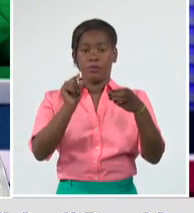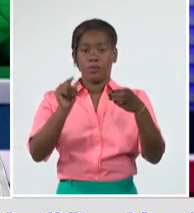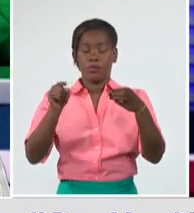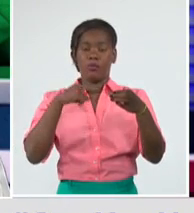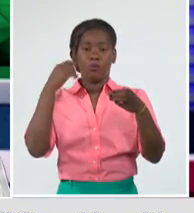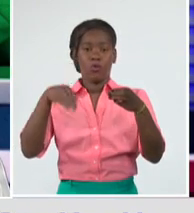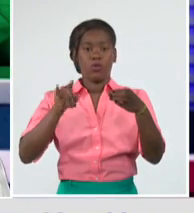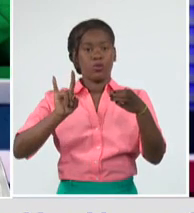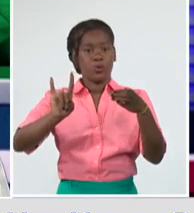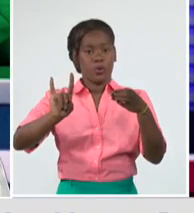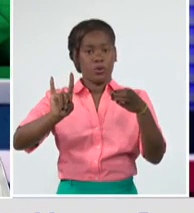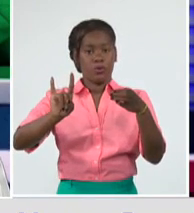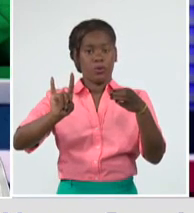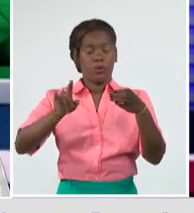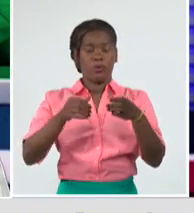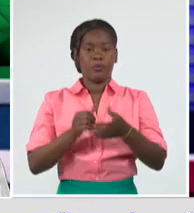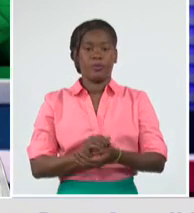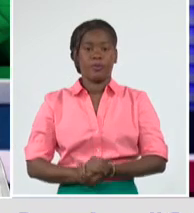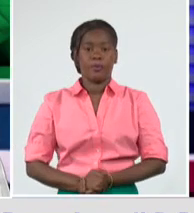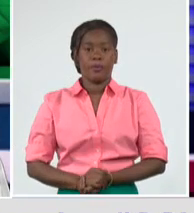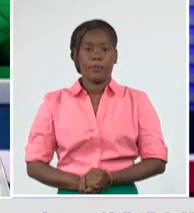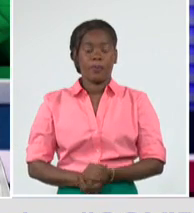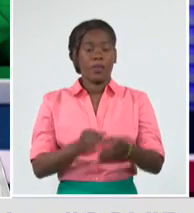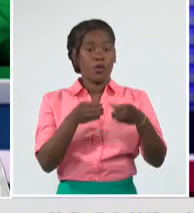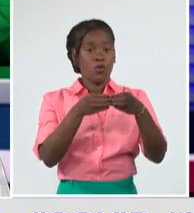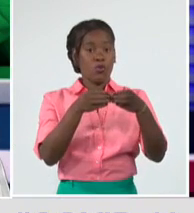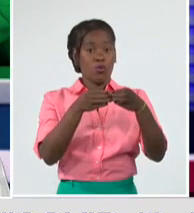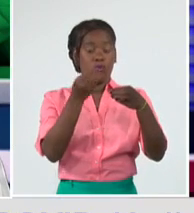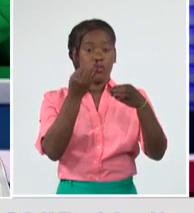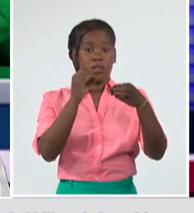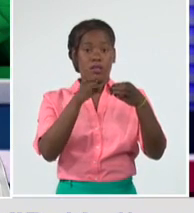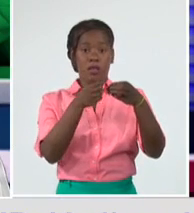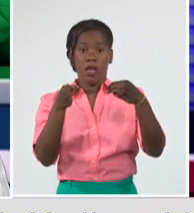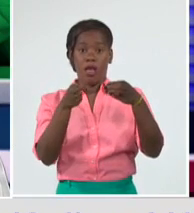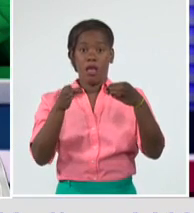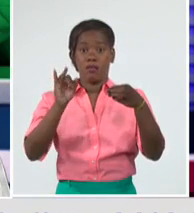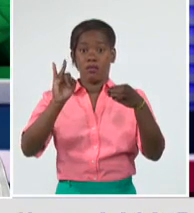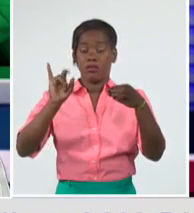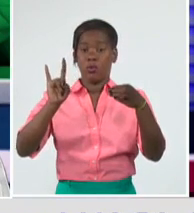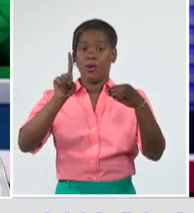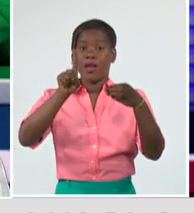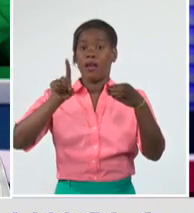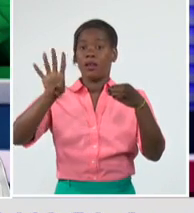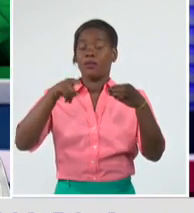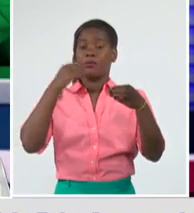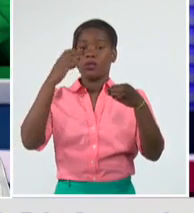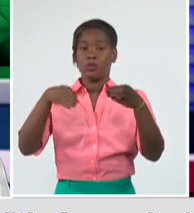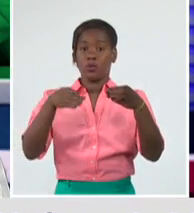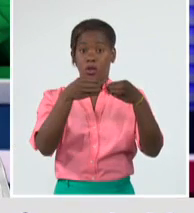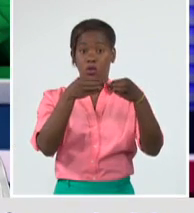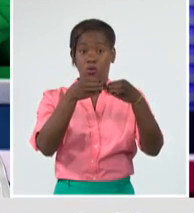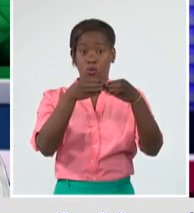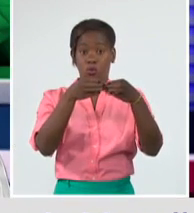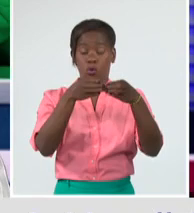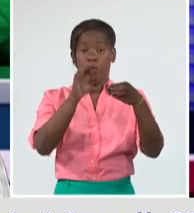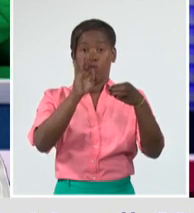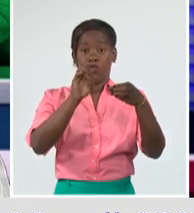Entre 70 y 79, 14, entre 80 y 89, 18 y de más de 90 años de